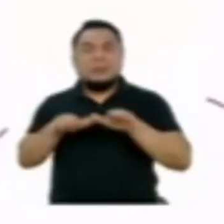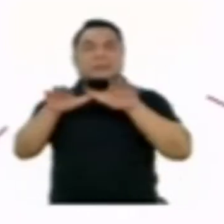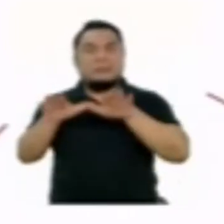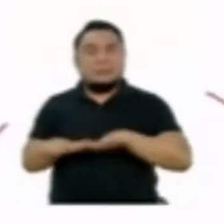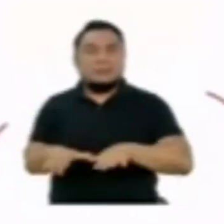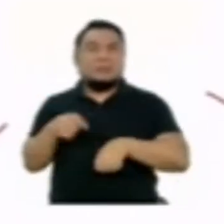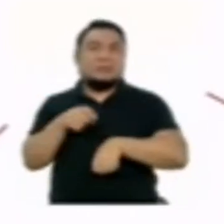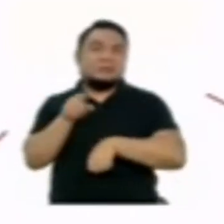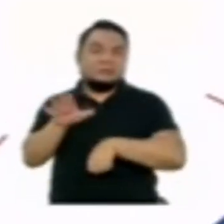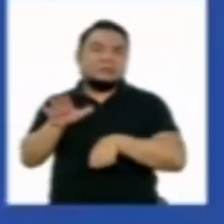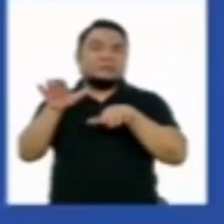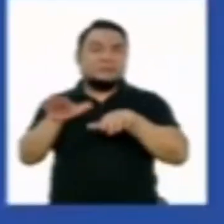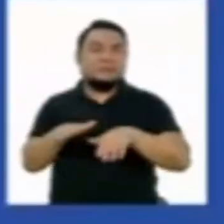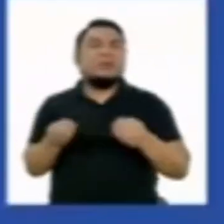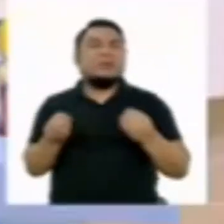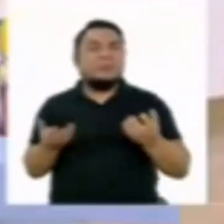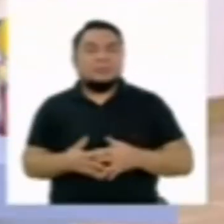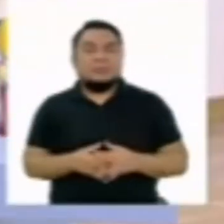evitemos esta situación?